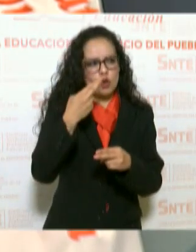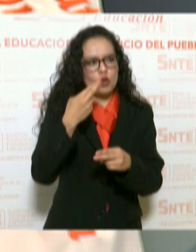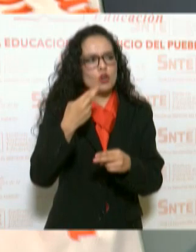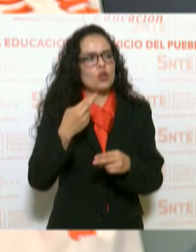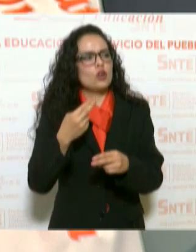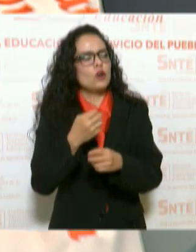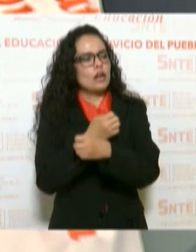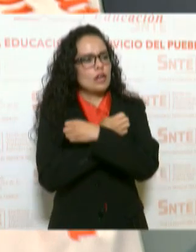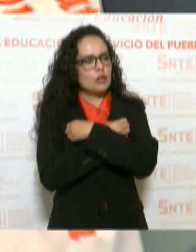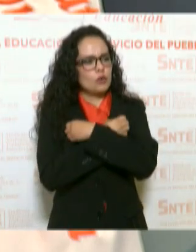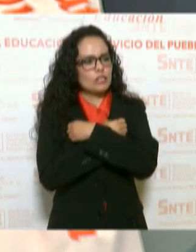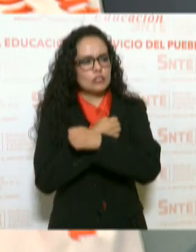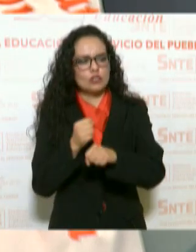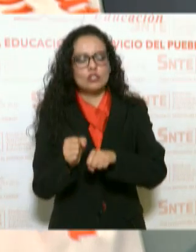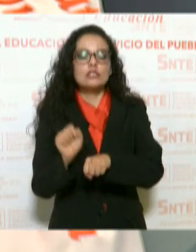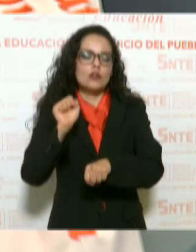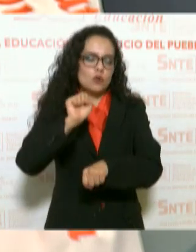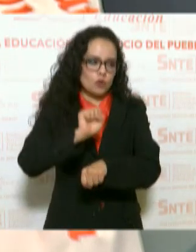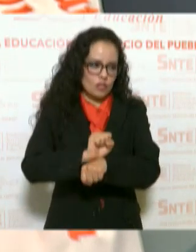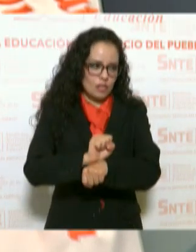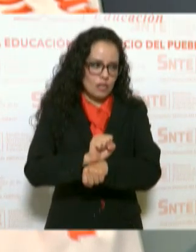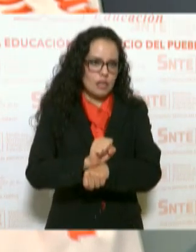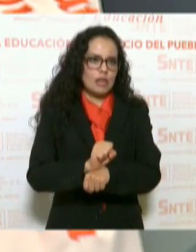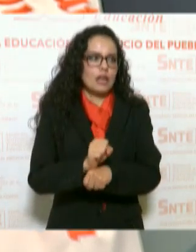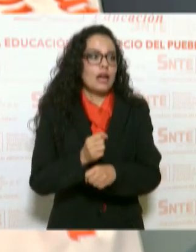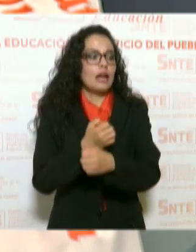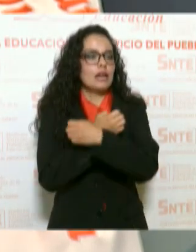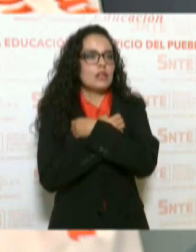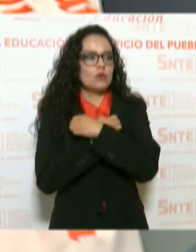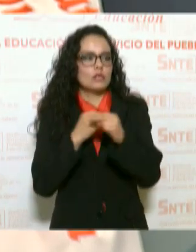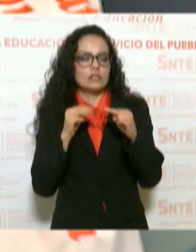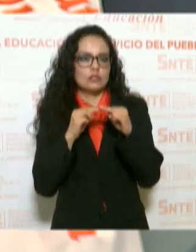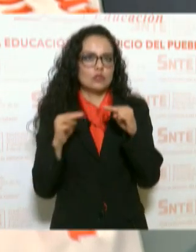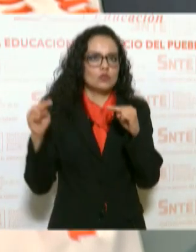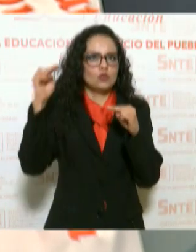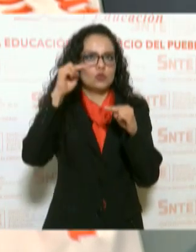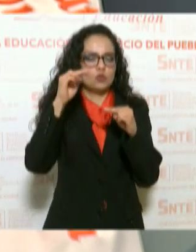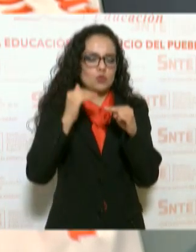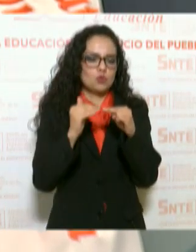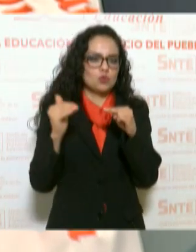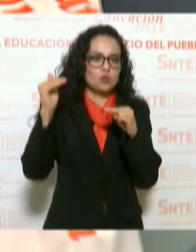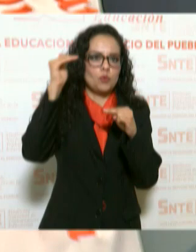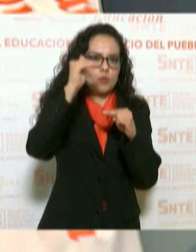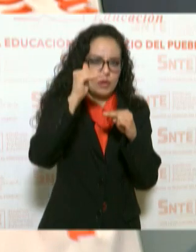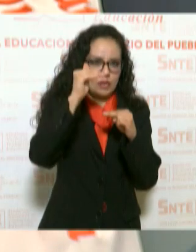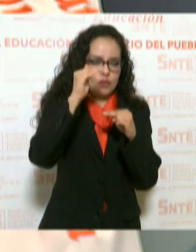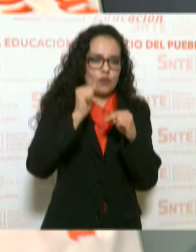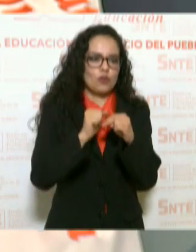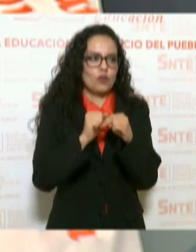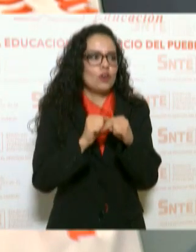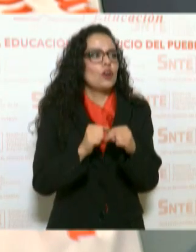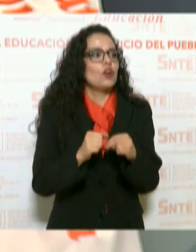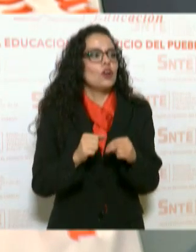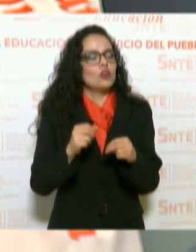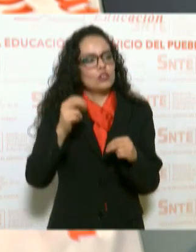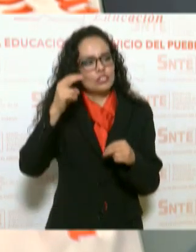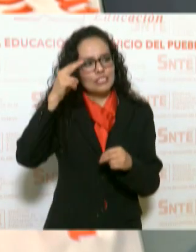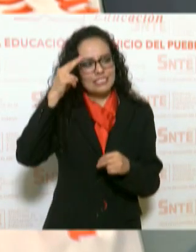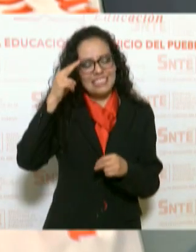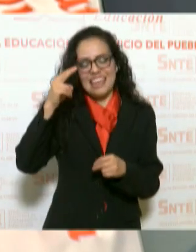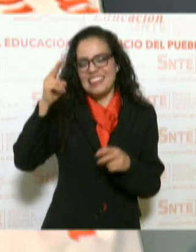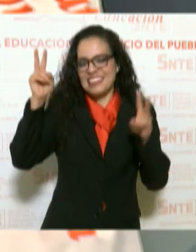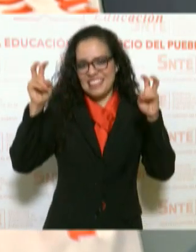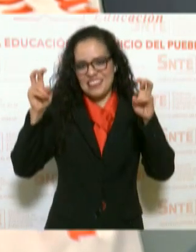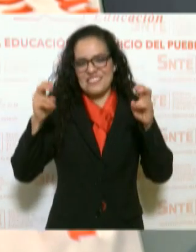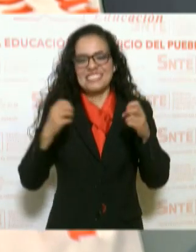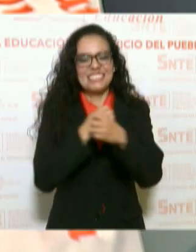la educación superior y la investigación para el bien común. Los sistemas educativos, desde la